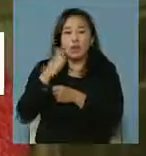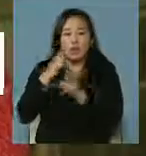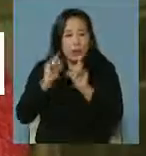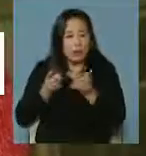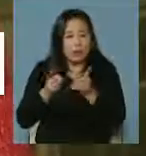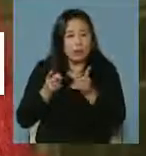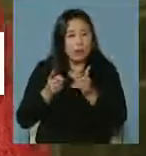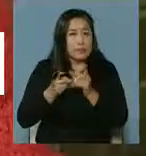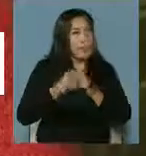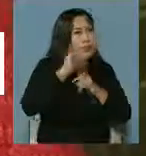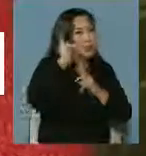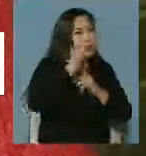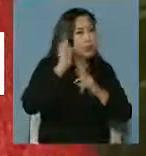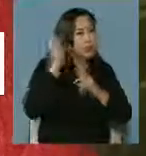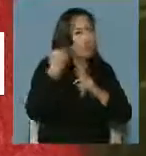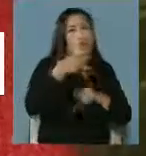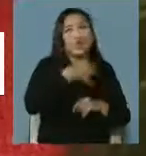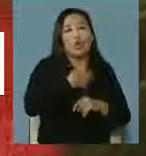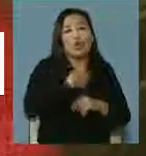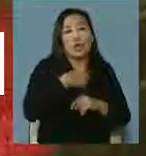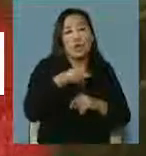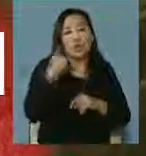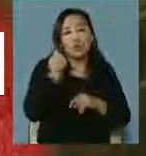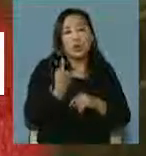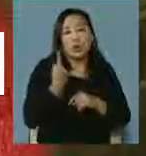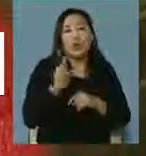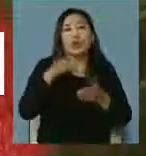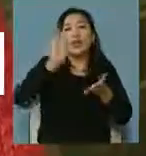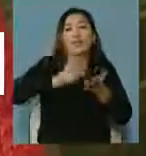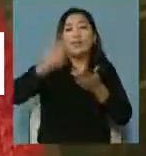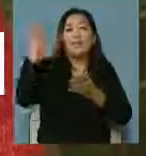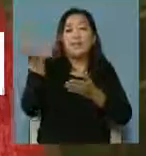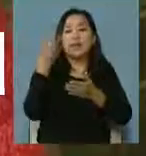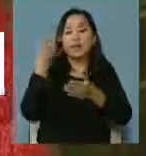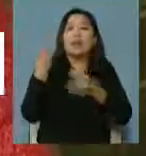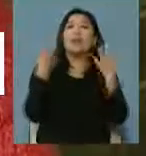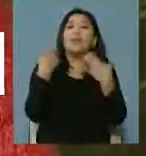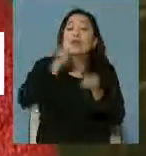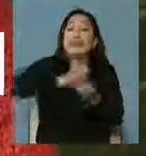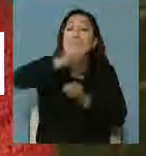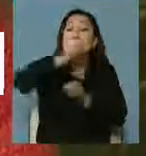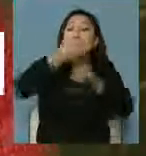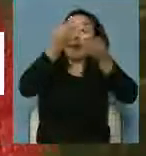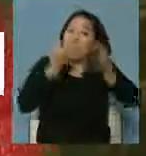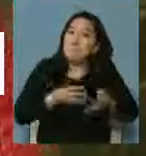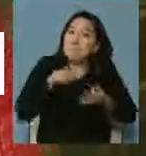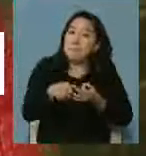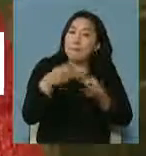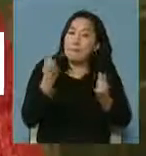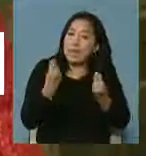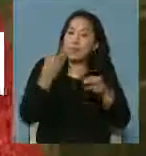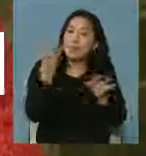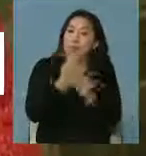también. Sí, todos los alumnos que deben materias para recibirse, para terminar sus estudios